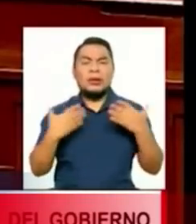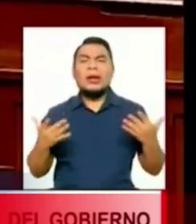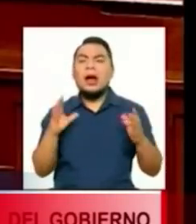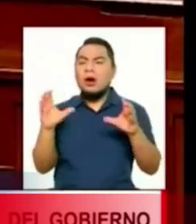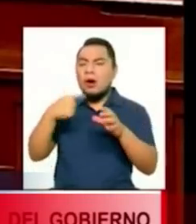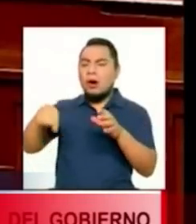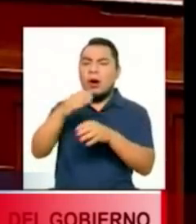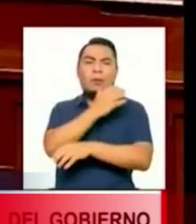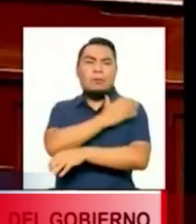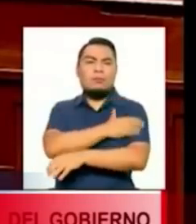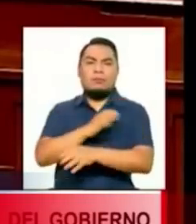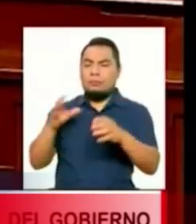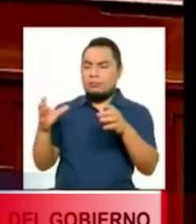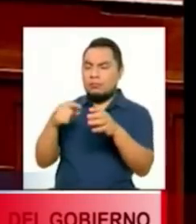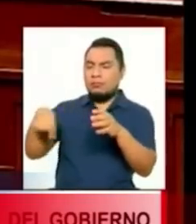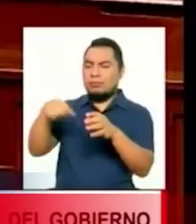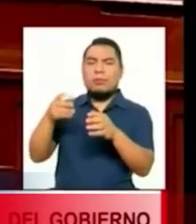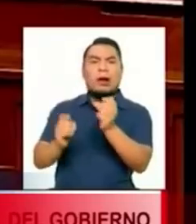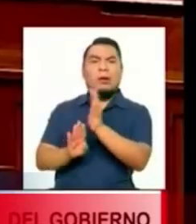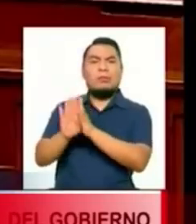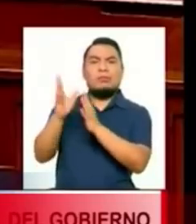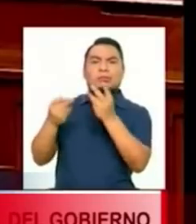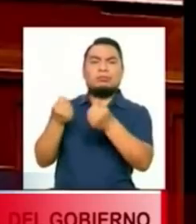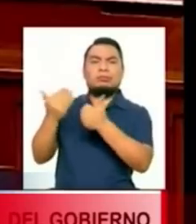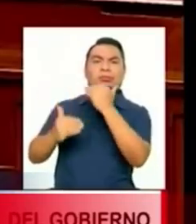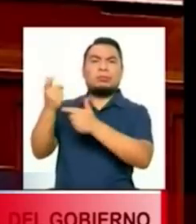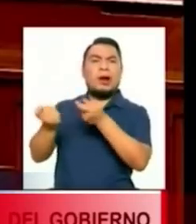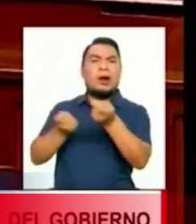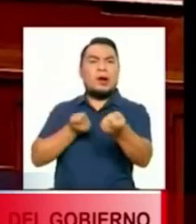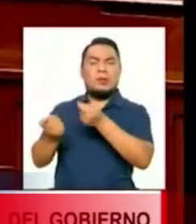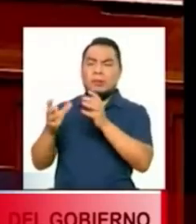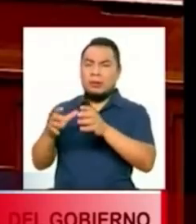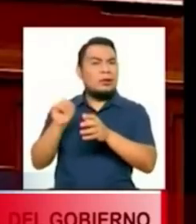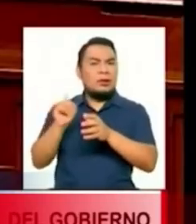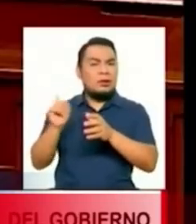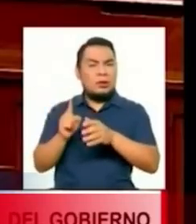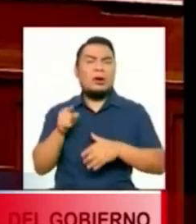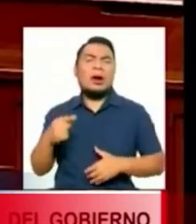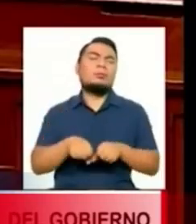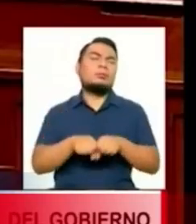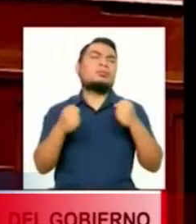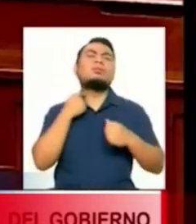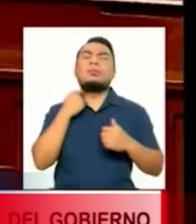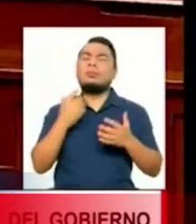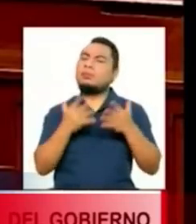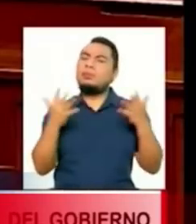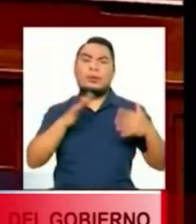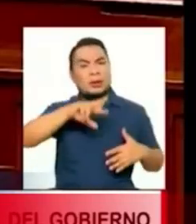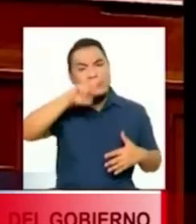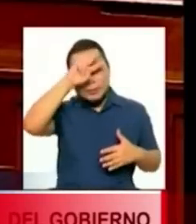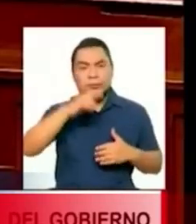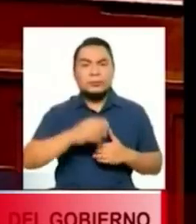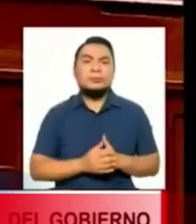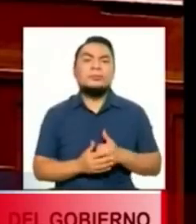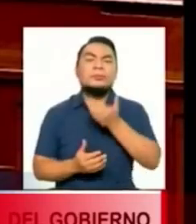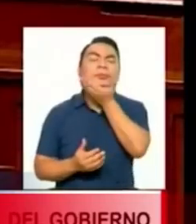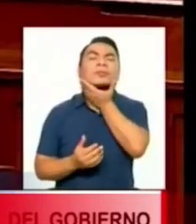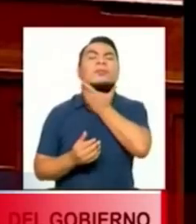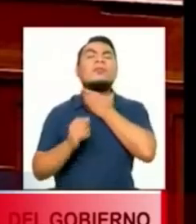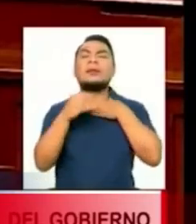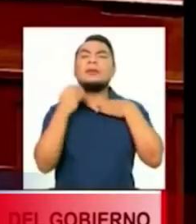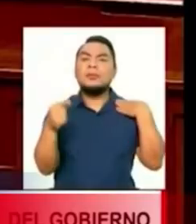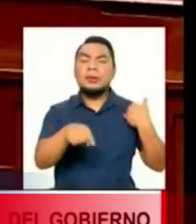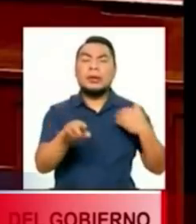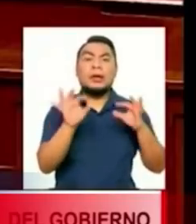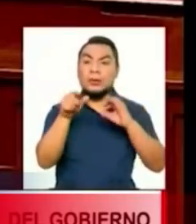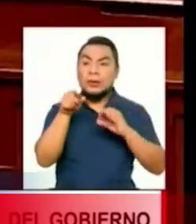los monopolios, los oligopolios, las posiciones dominantes que tantísimo daño hacen al país, porque